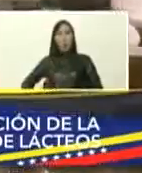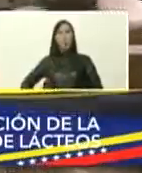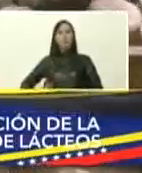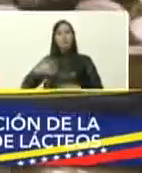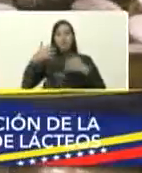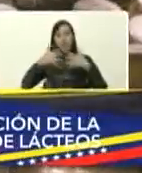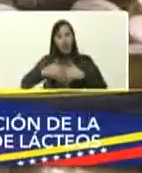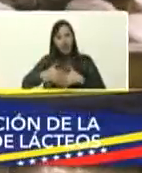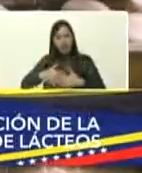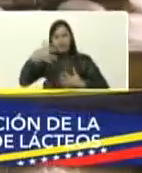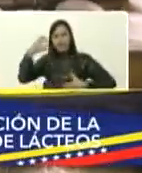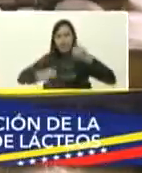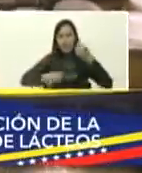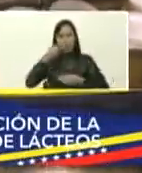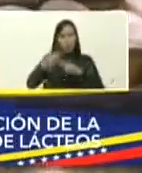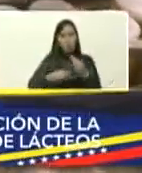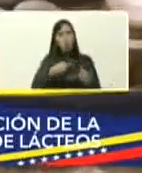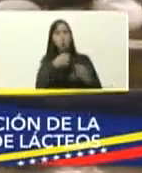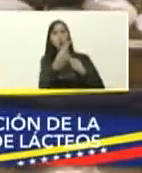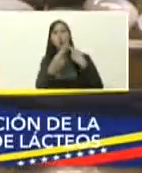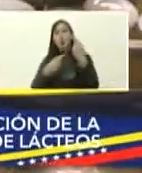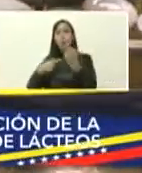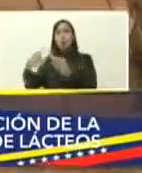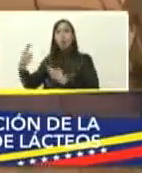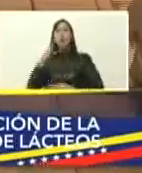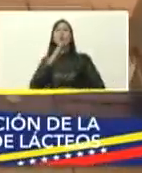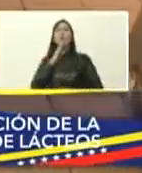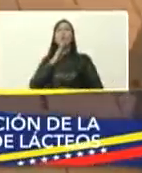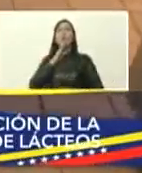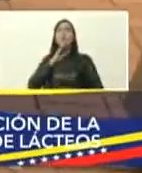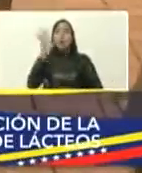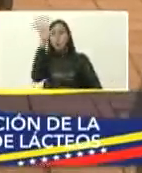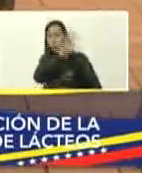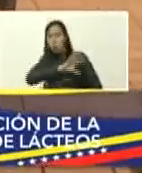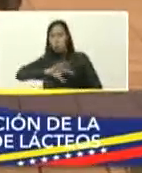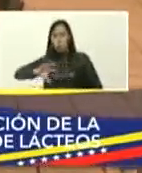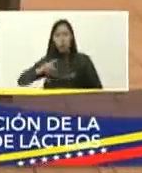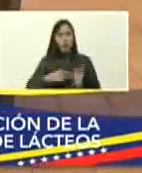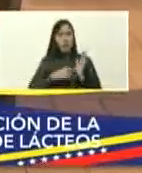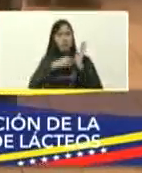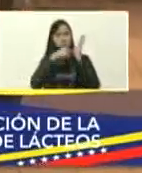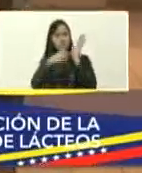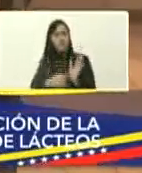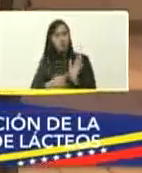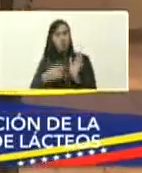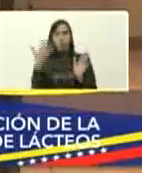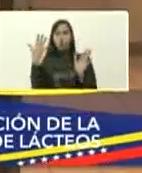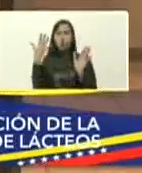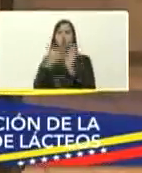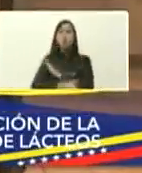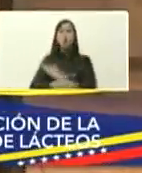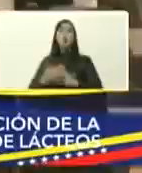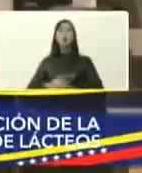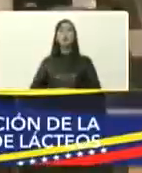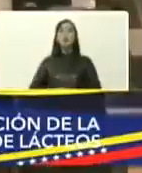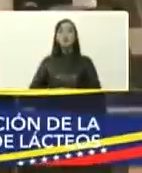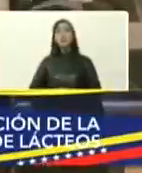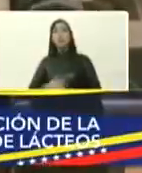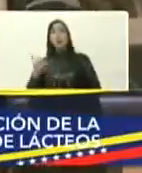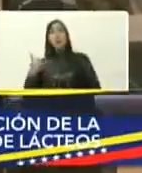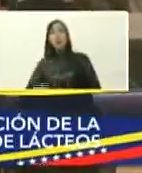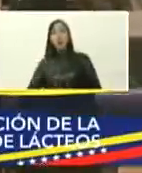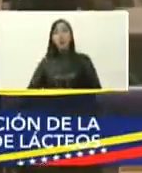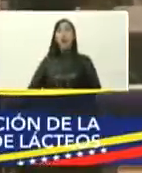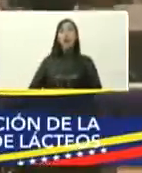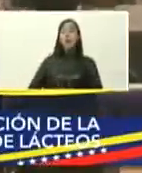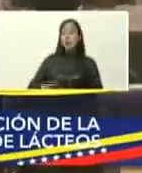con larga trayectoria en la relación con el Banco de Comercio Exterior. Es el representante empresarial en el Consejo Turquía-Venezuela,